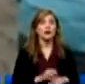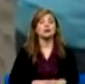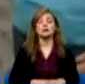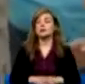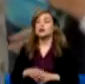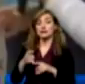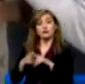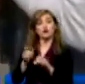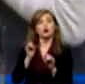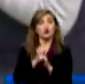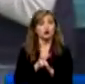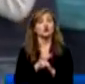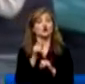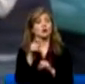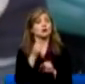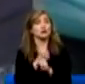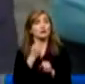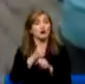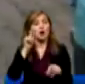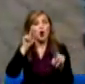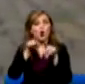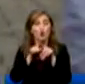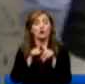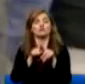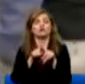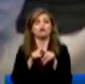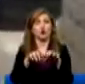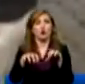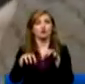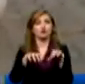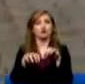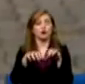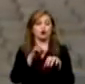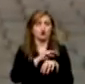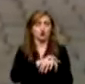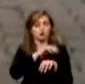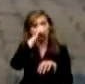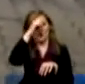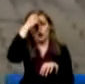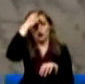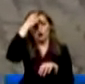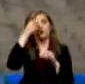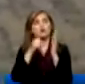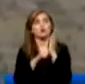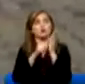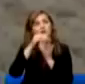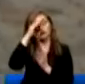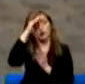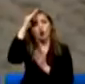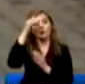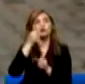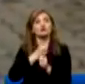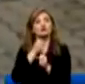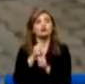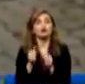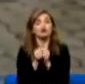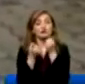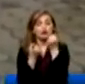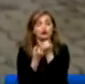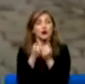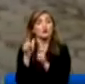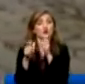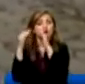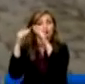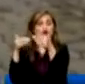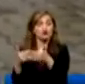varias entidades que trabajan en conjunto, también el municipio de Rumiñahui junto al Ministerio del Interior, para ayudar a los vecinos.